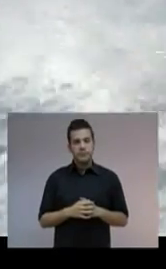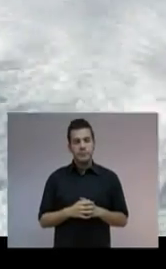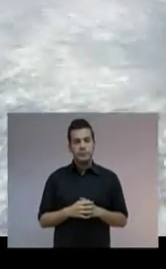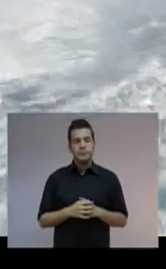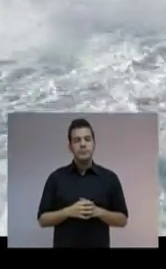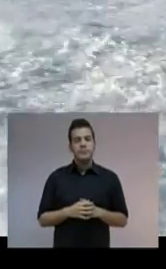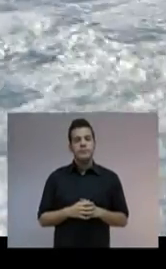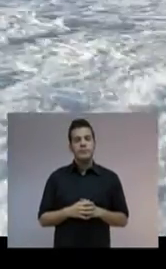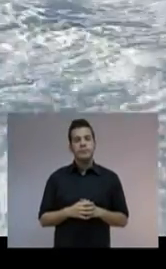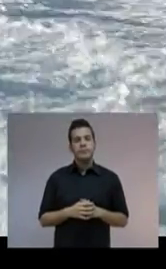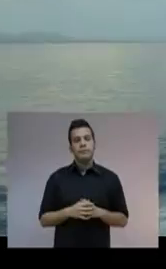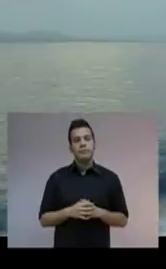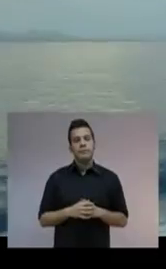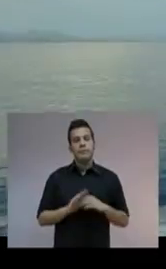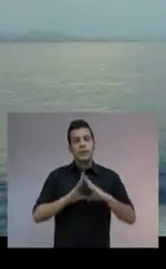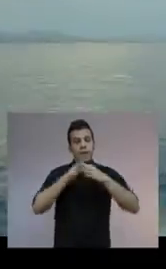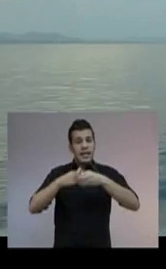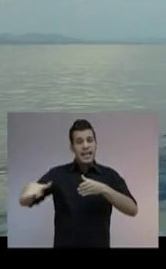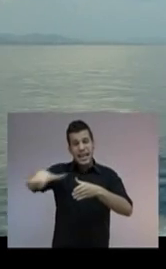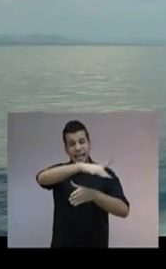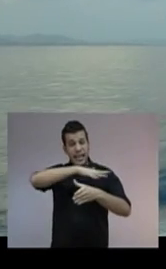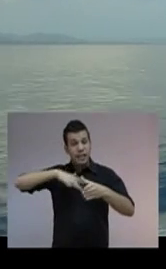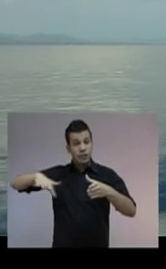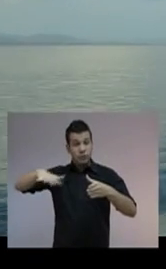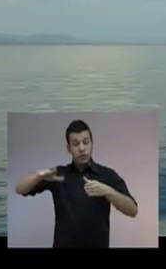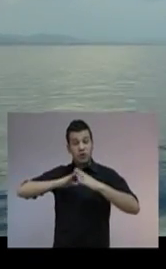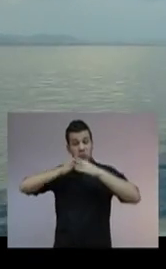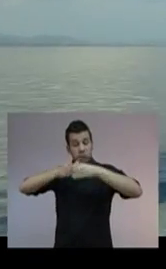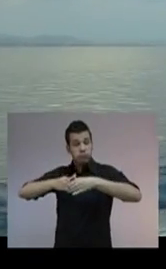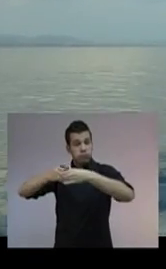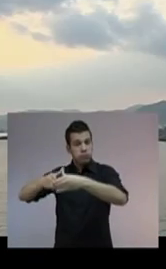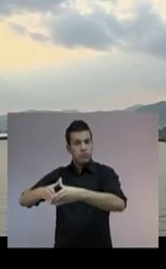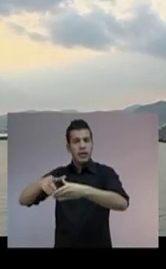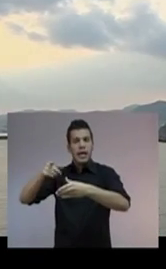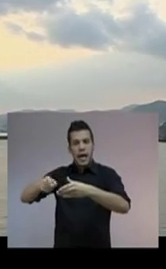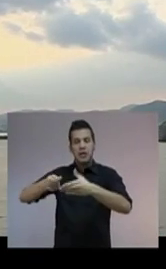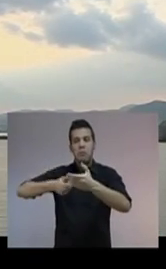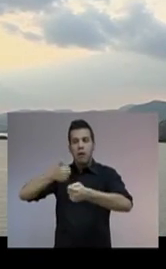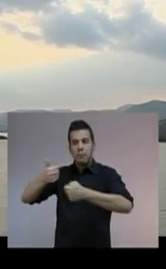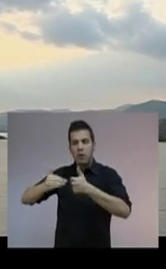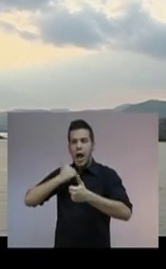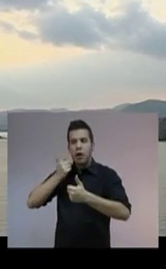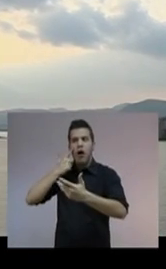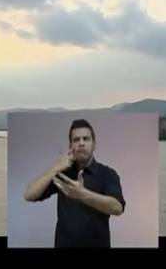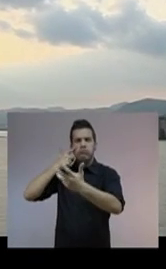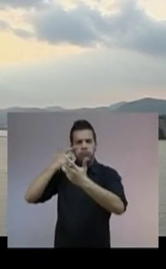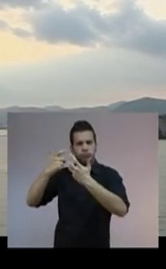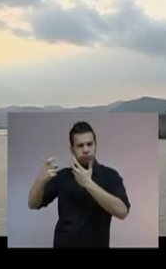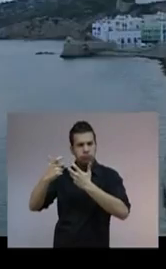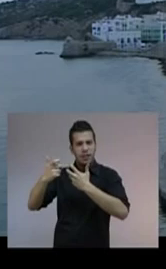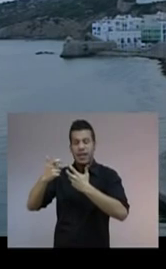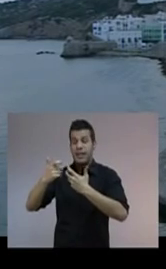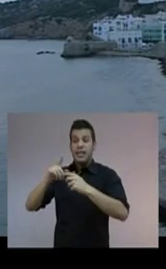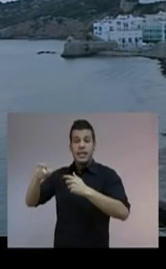El entorno que nos rodea a medida que nos acercamos a nuestro destino se vuelve cada vez más pintoresco y enseguida divisamos el